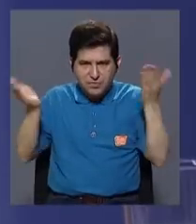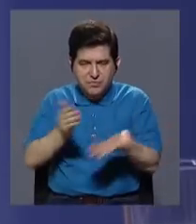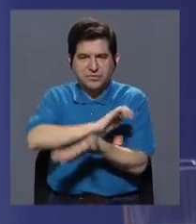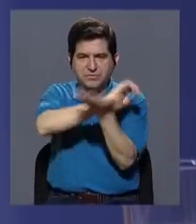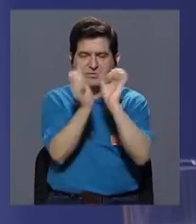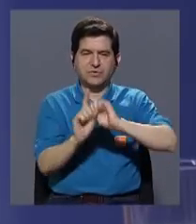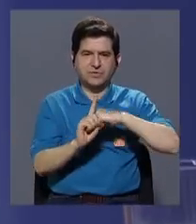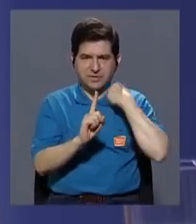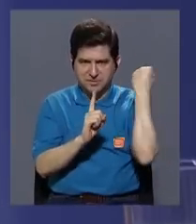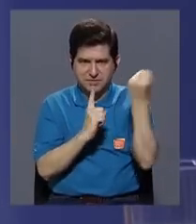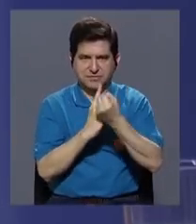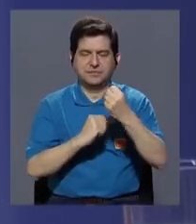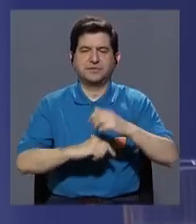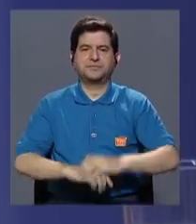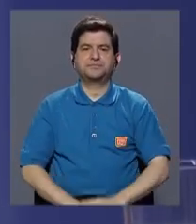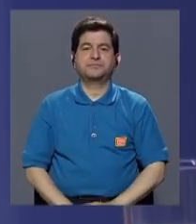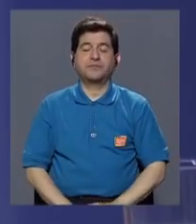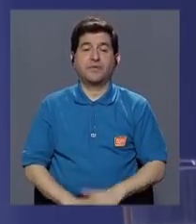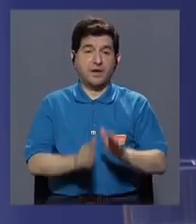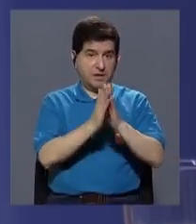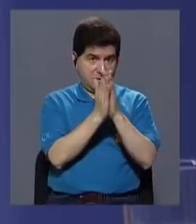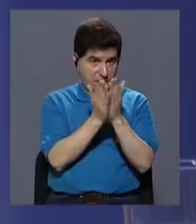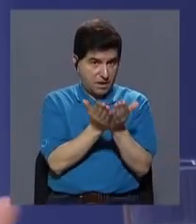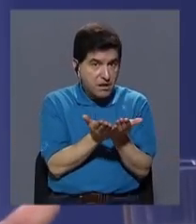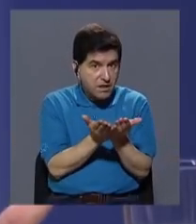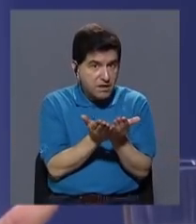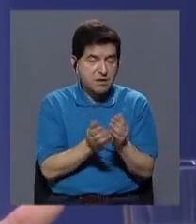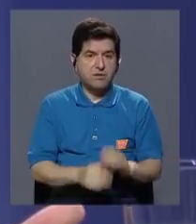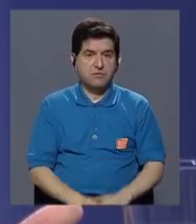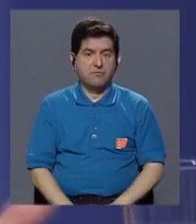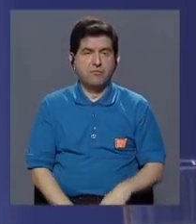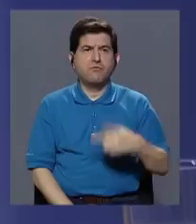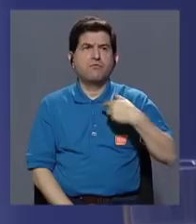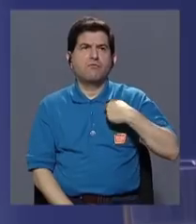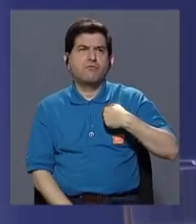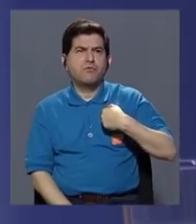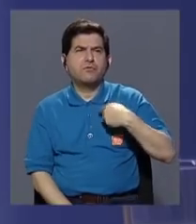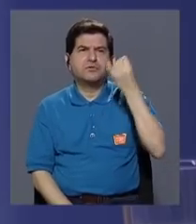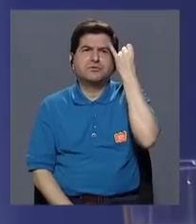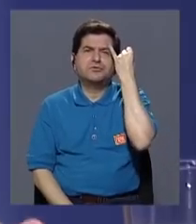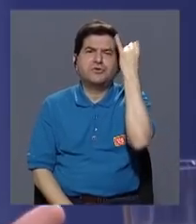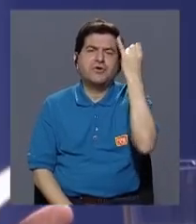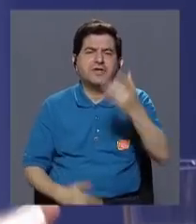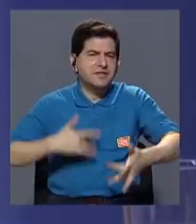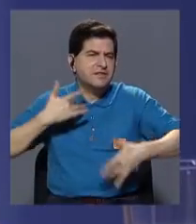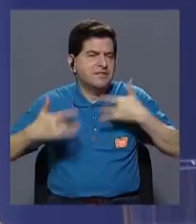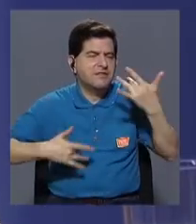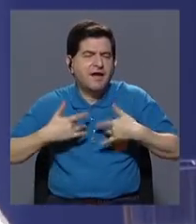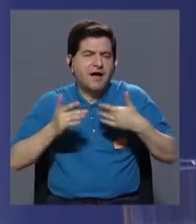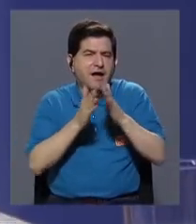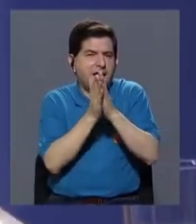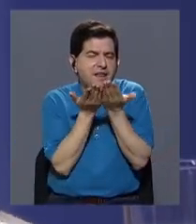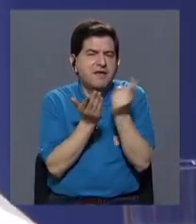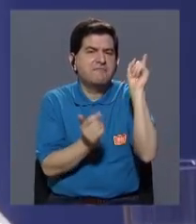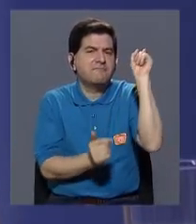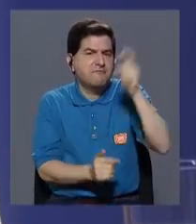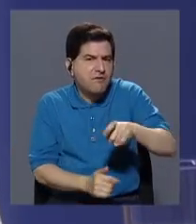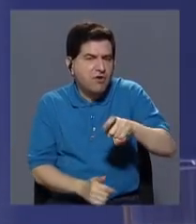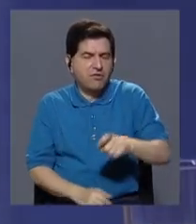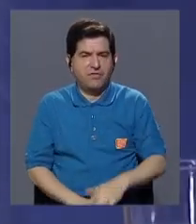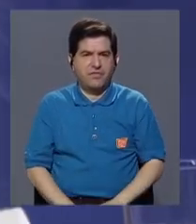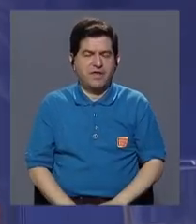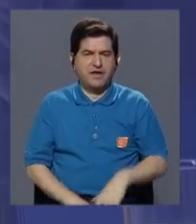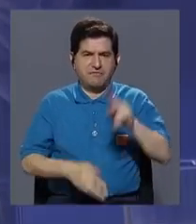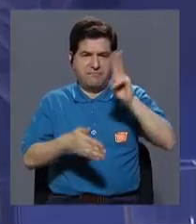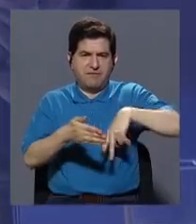tratar de cambiar las cosas este libro son los que me da a mí la ya la idea la sensación de que un libro de eso debiera ser como